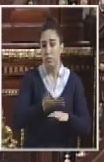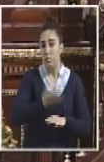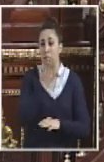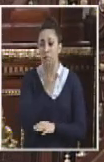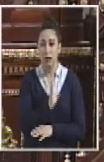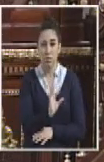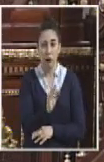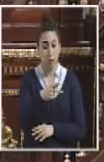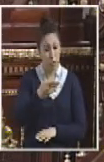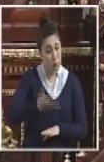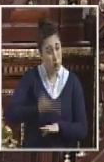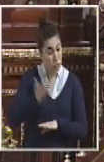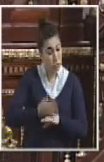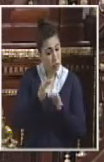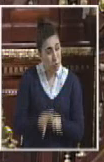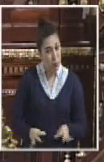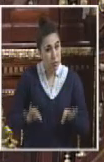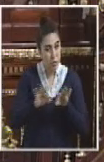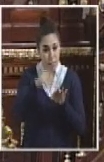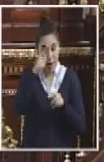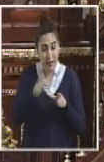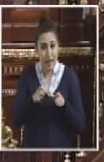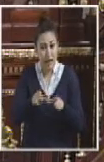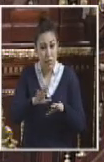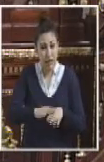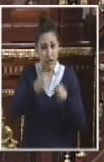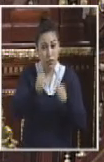pero trascendente y relevante para la seguridad